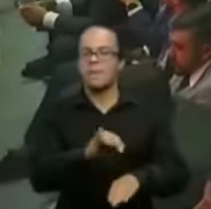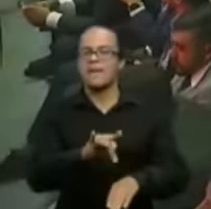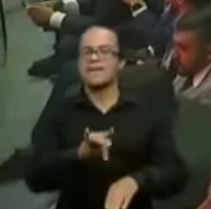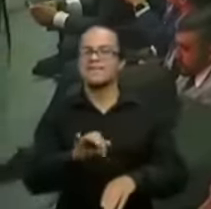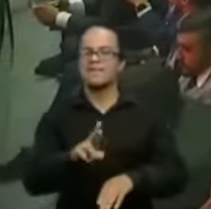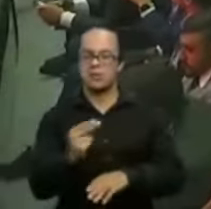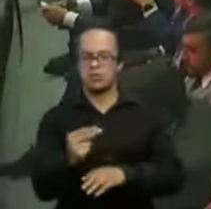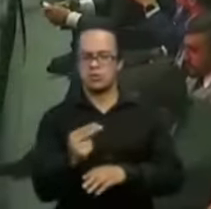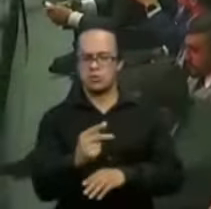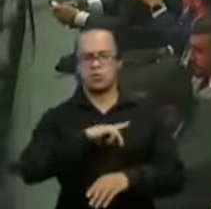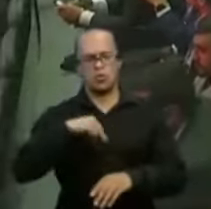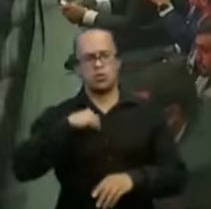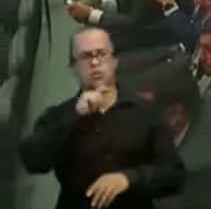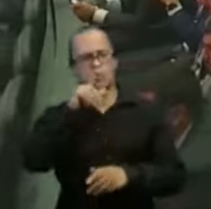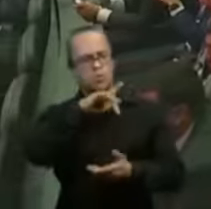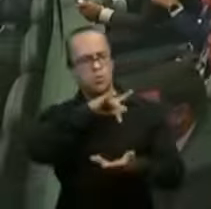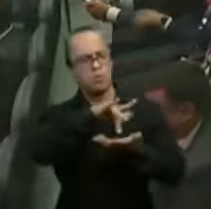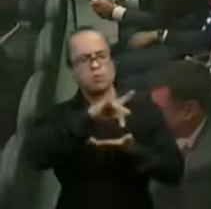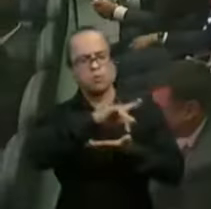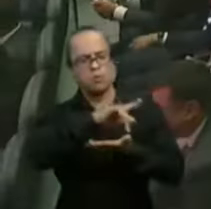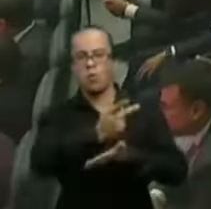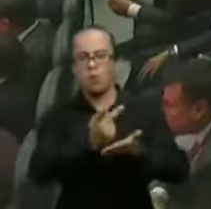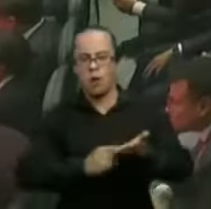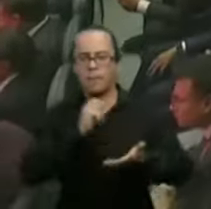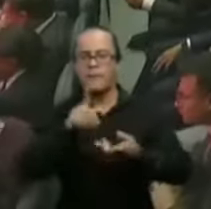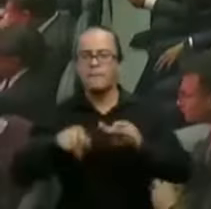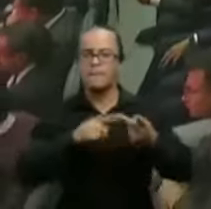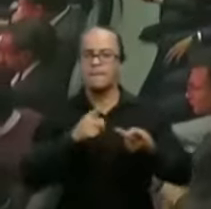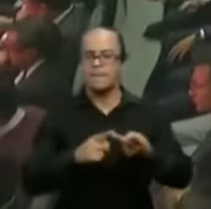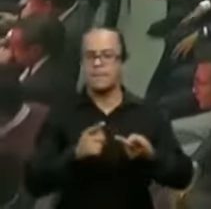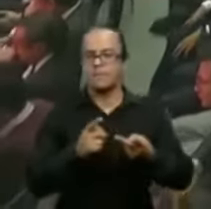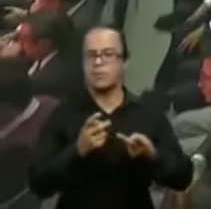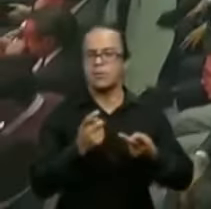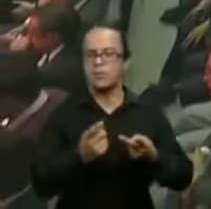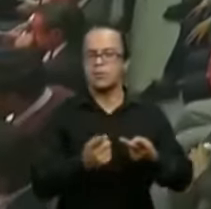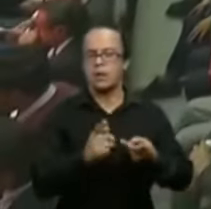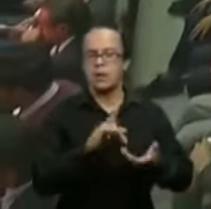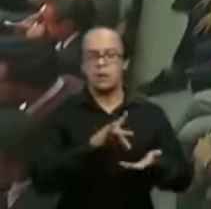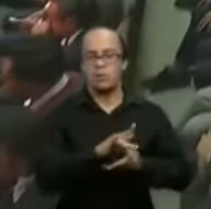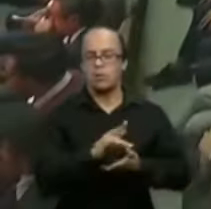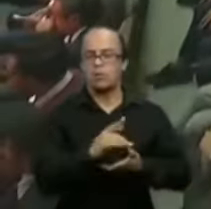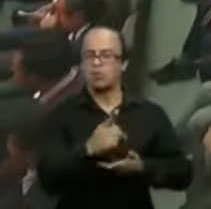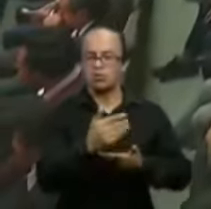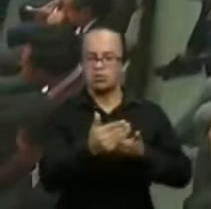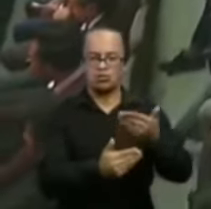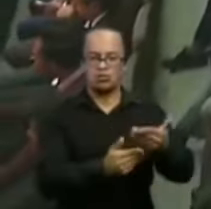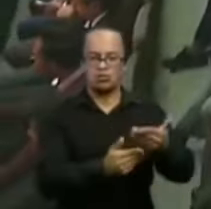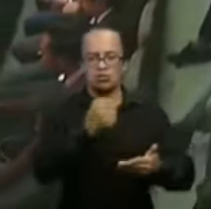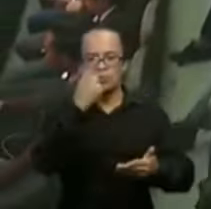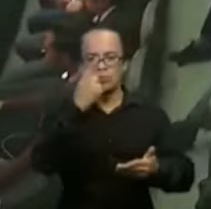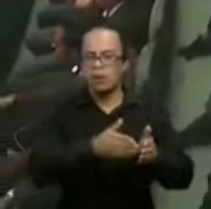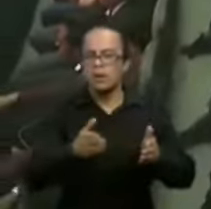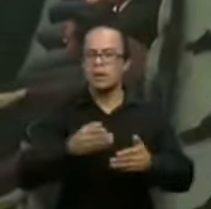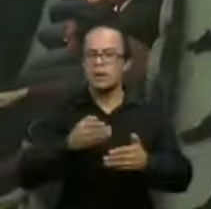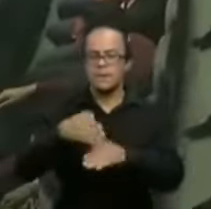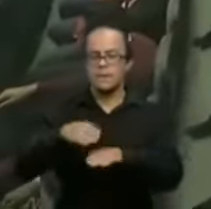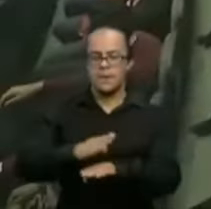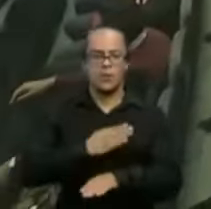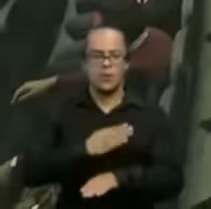nosotros seguiremos apoyando tanto los programas como la realización y que terminen lo que son los bancos de